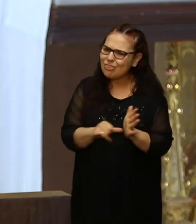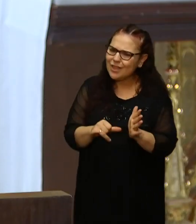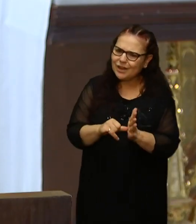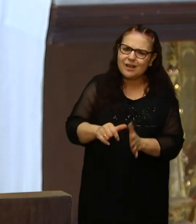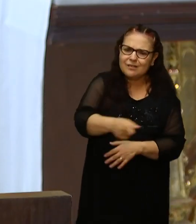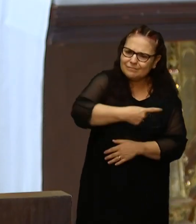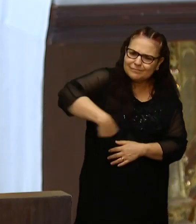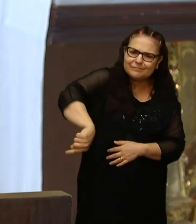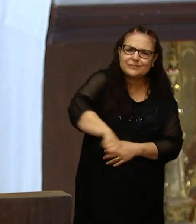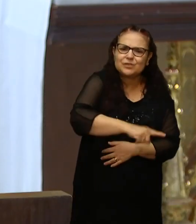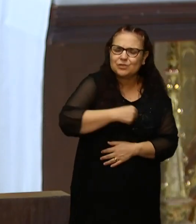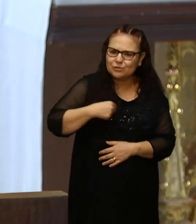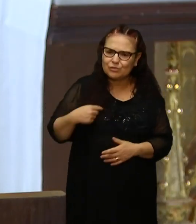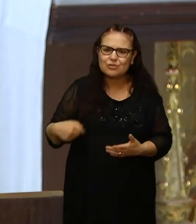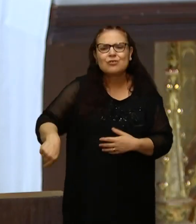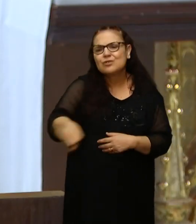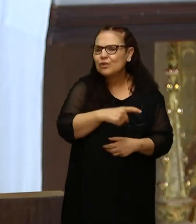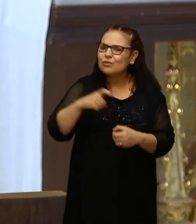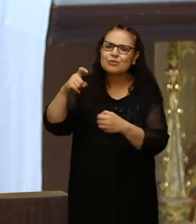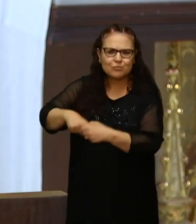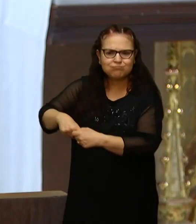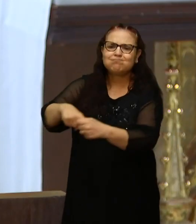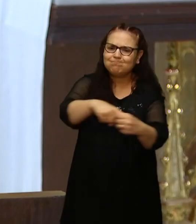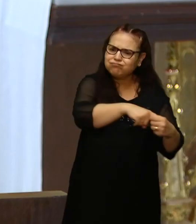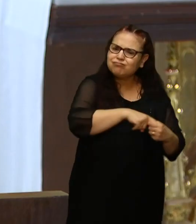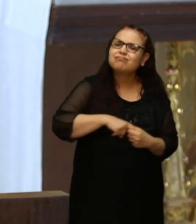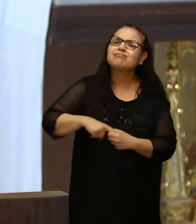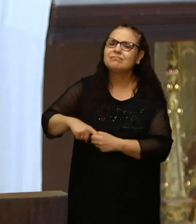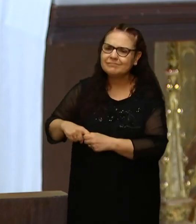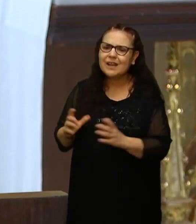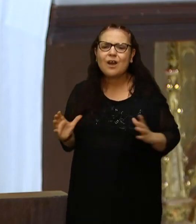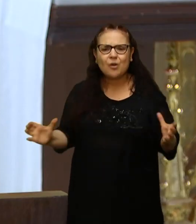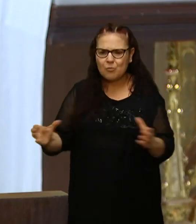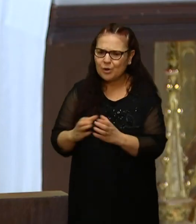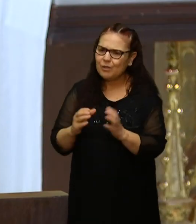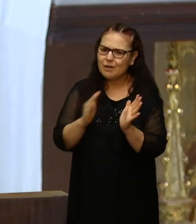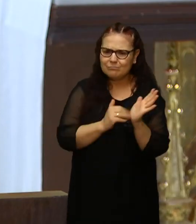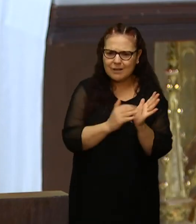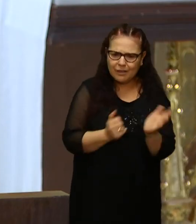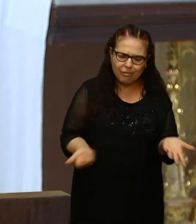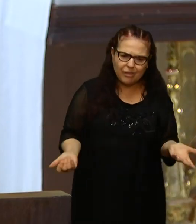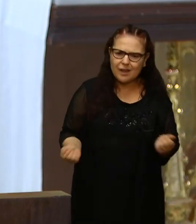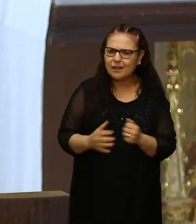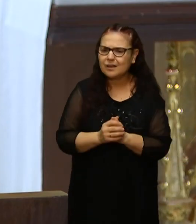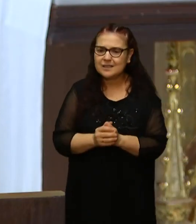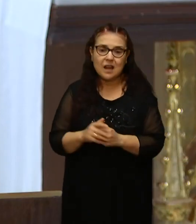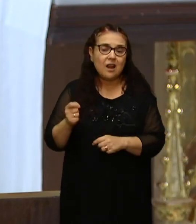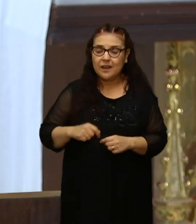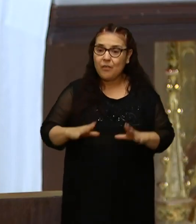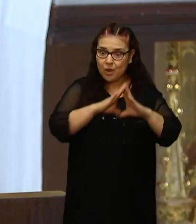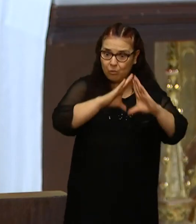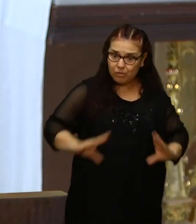nosotros y con los que nos solidarizamos en la Comunidad Valenciana, en Castilla-La Mancha, en